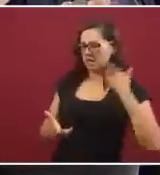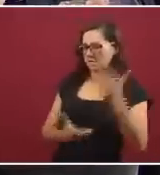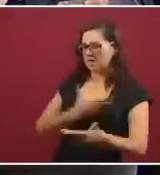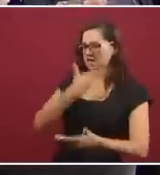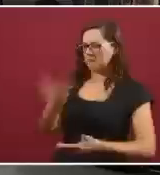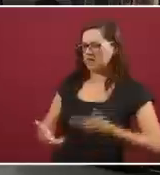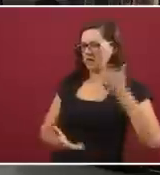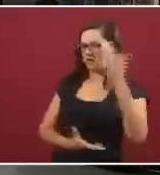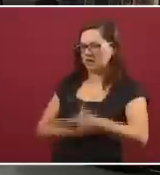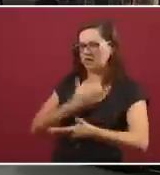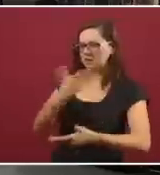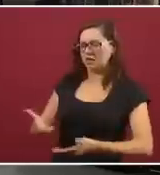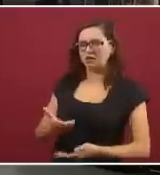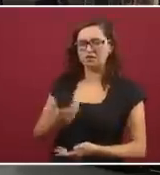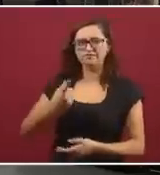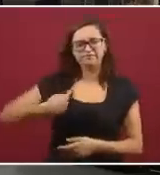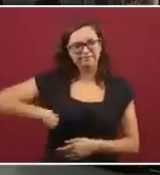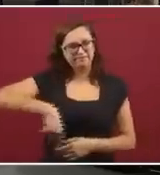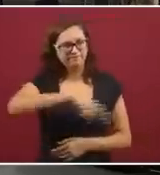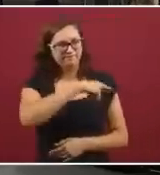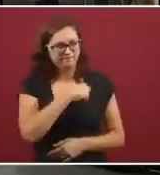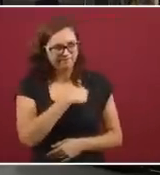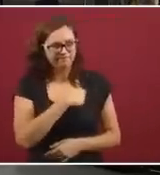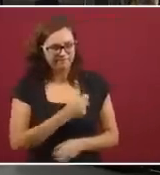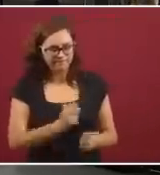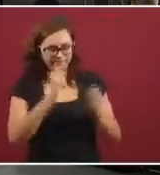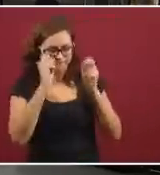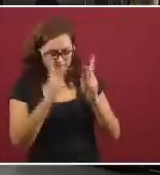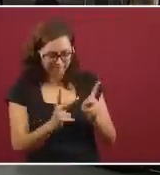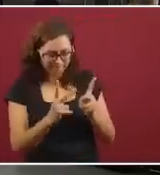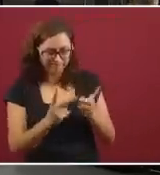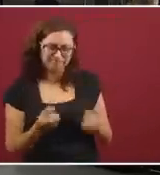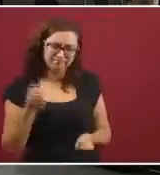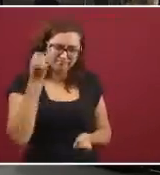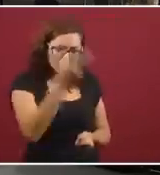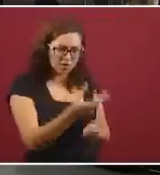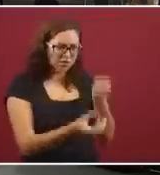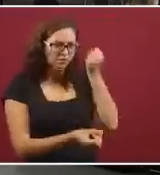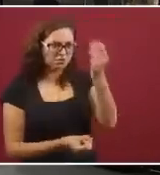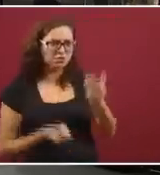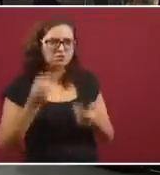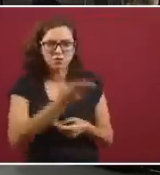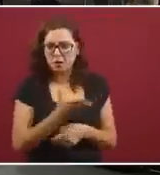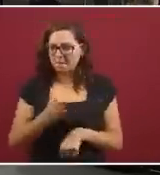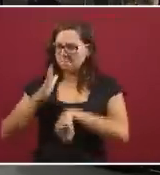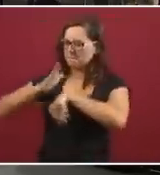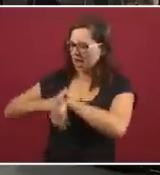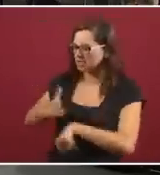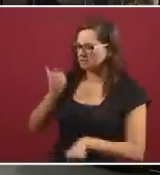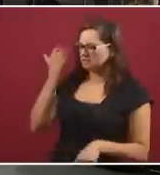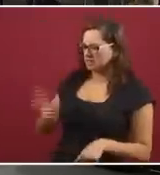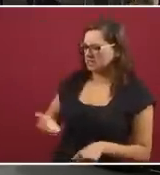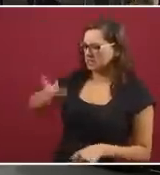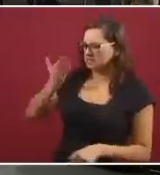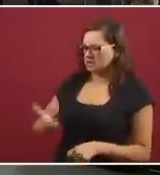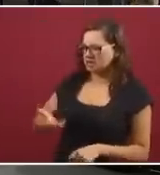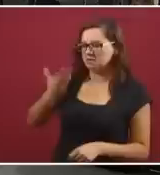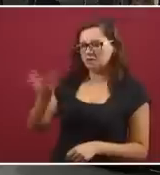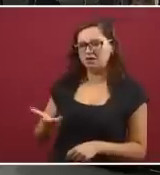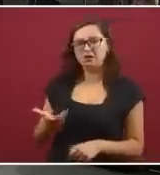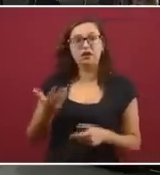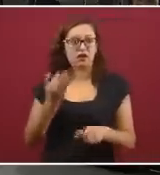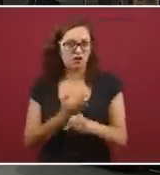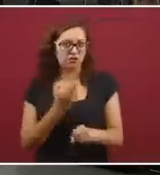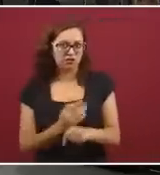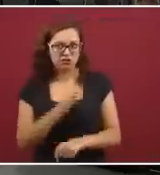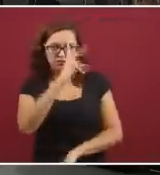vez puede pedir más sobre todo pues en esta etapa electoral y porque méxico bueno pues se dio en el tema emigración y ahora